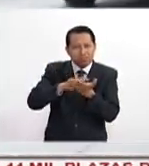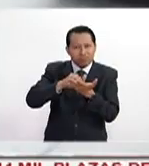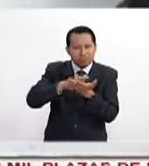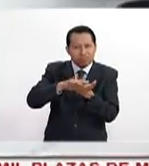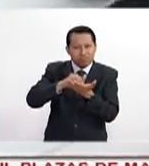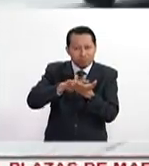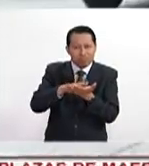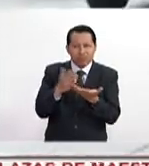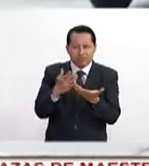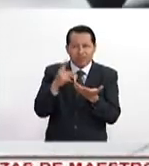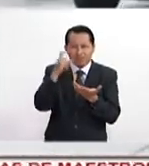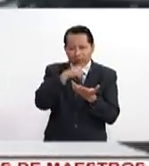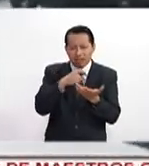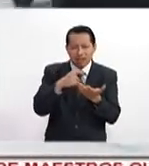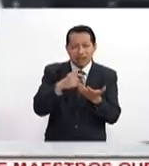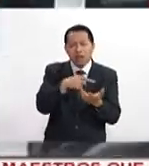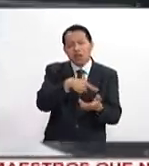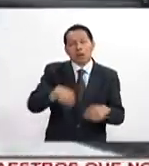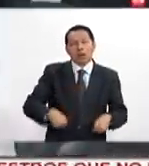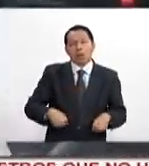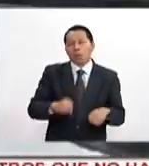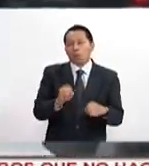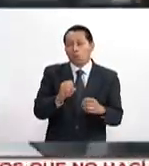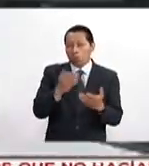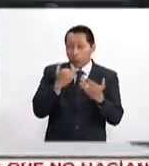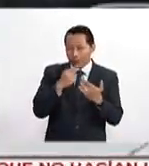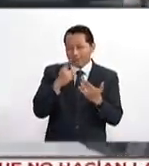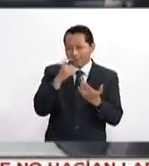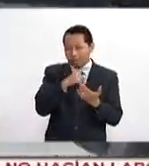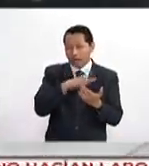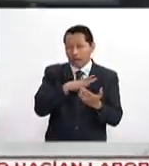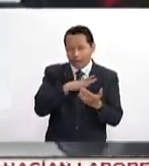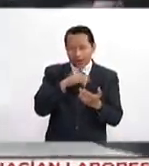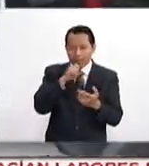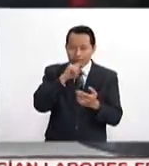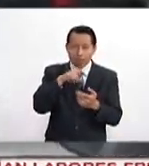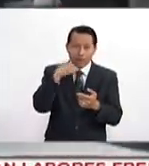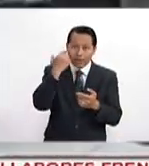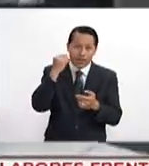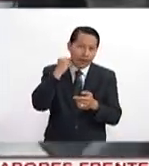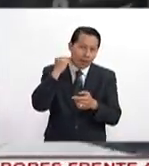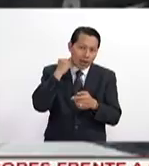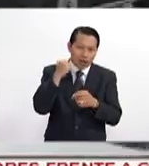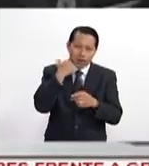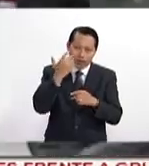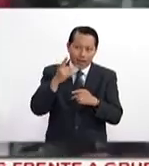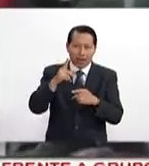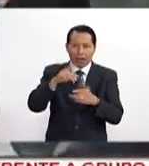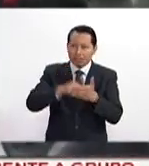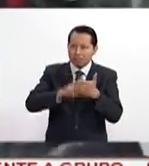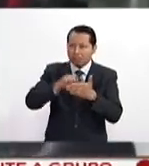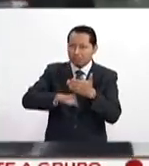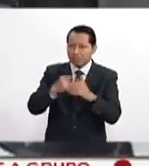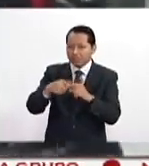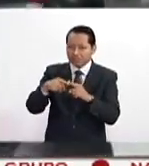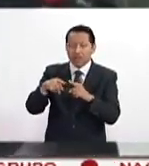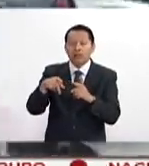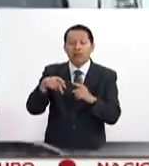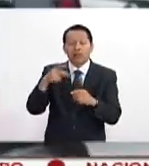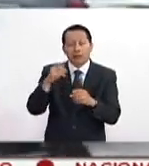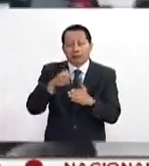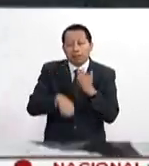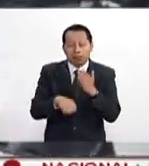pueden destruir, ¿verdad?, lo que la defensa pretende. Yo creo que, además, si eso